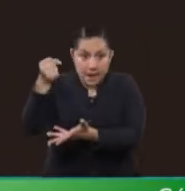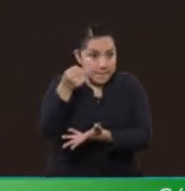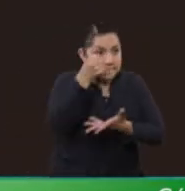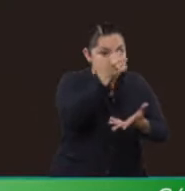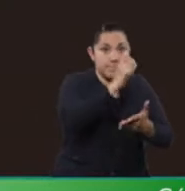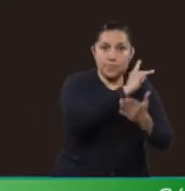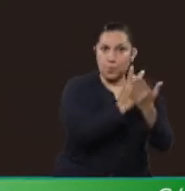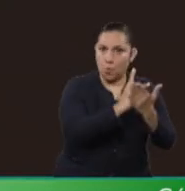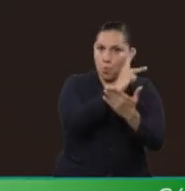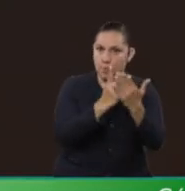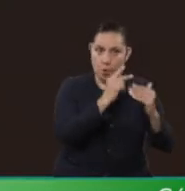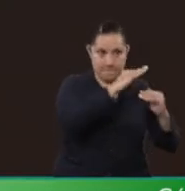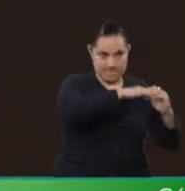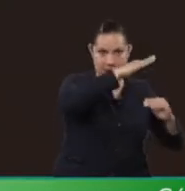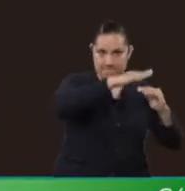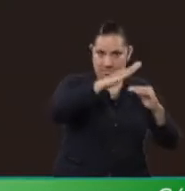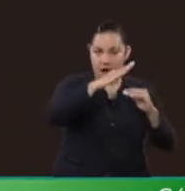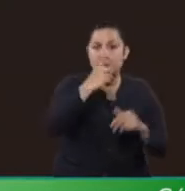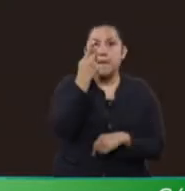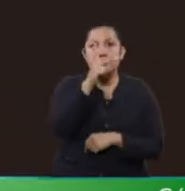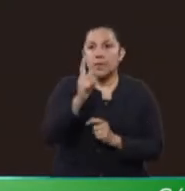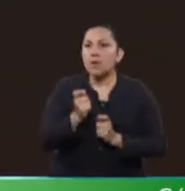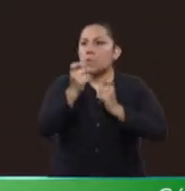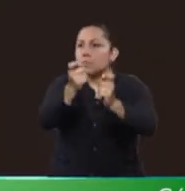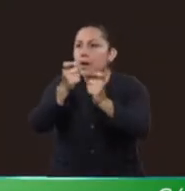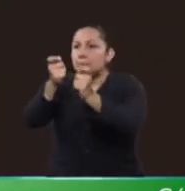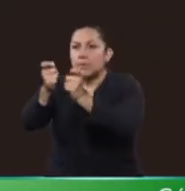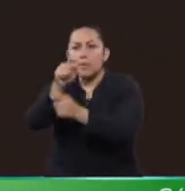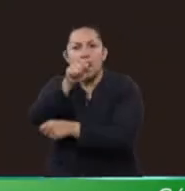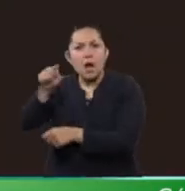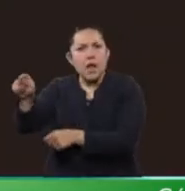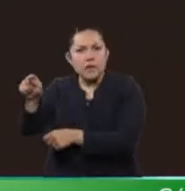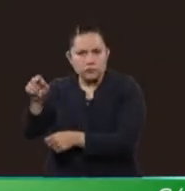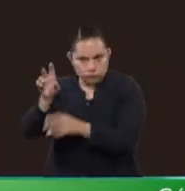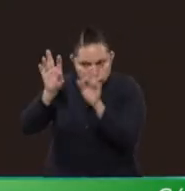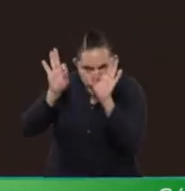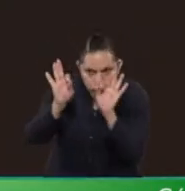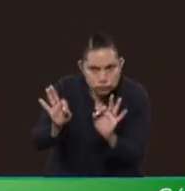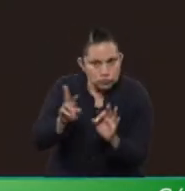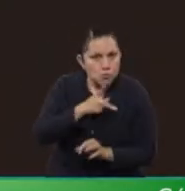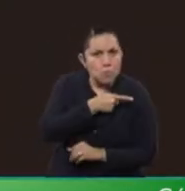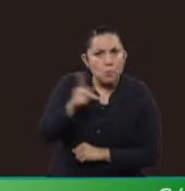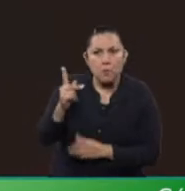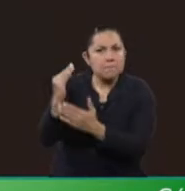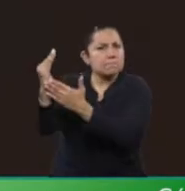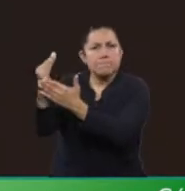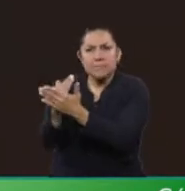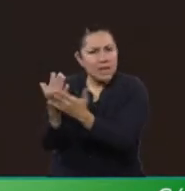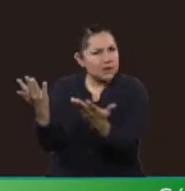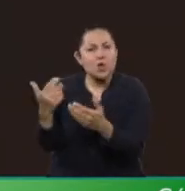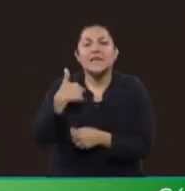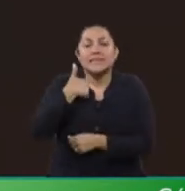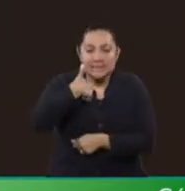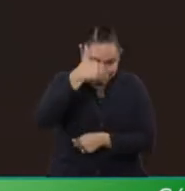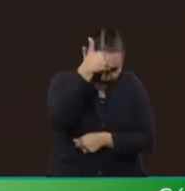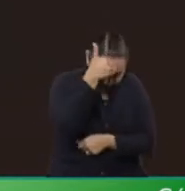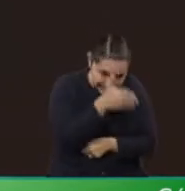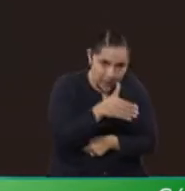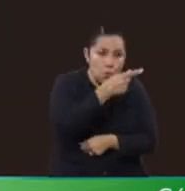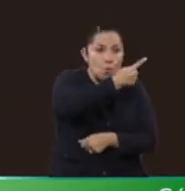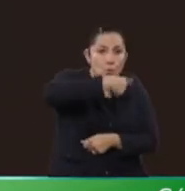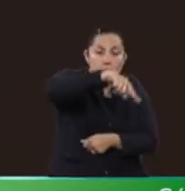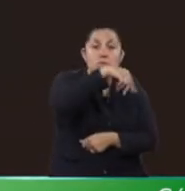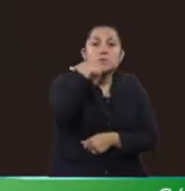disminuyó fíjense y no es por un tema de voluntad Yo sé que la voluntad está de apoyar a los que menos tiene pero el diseño de los programas es